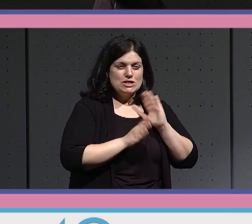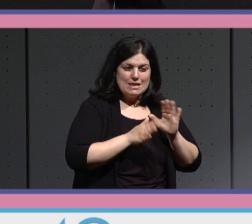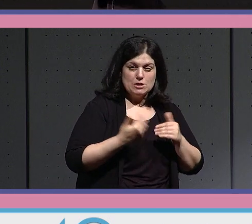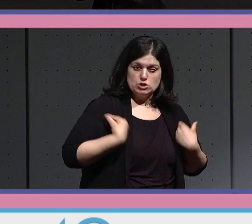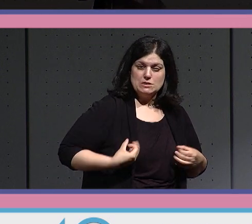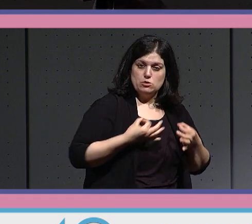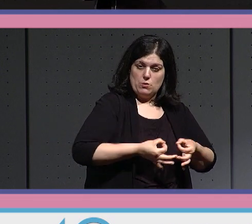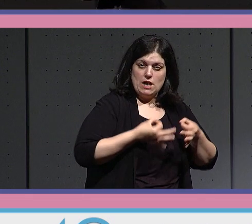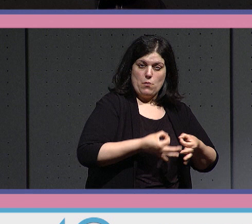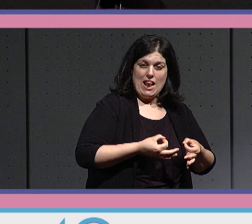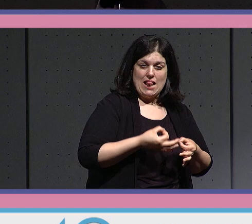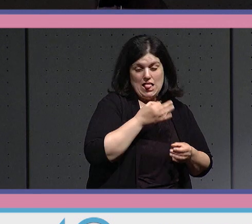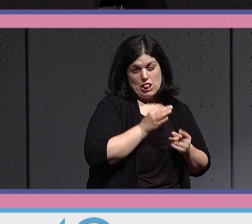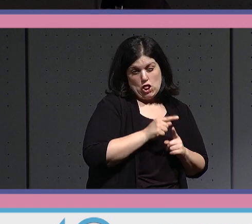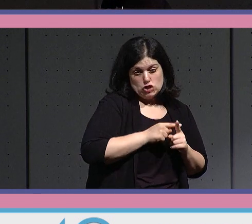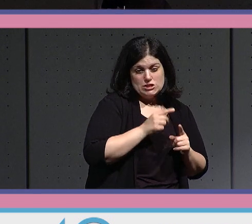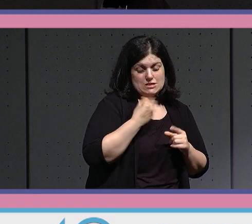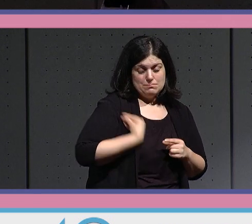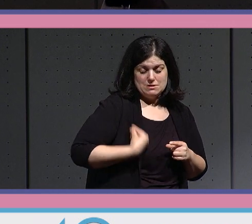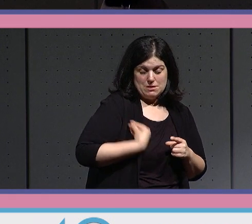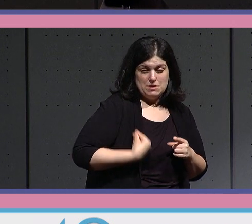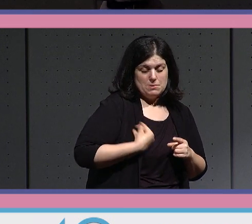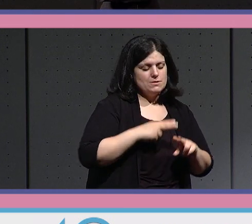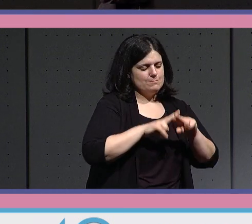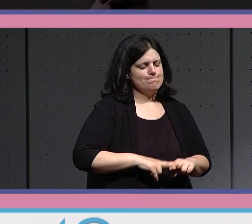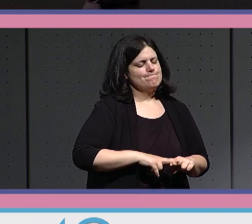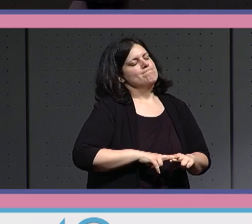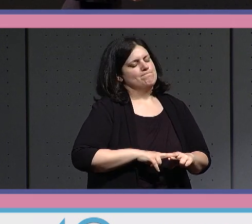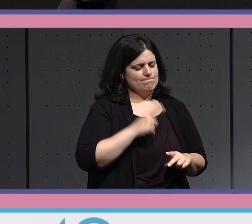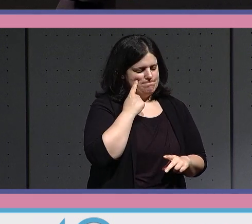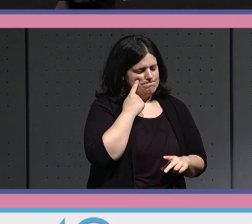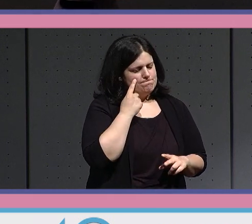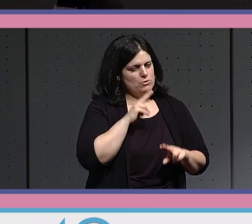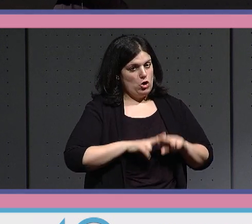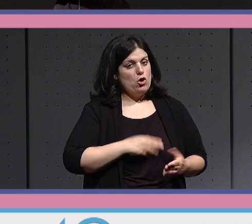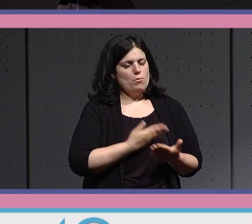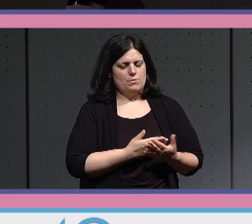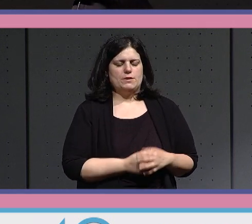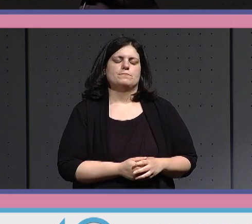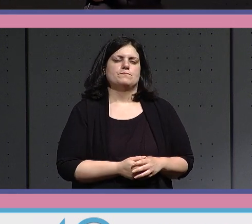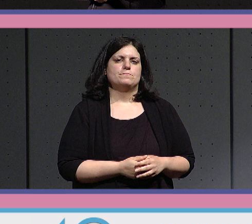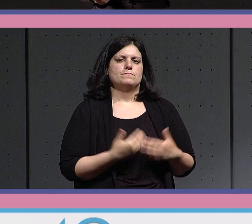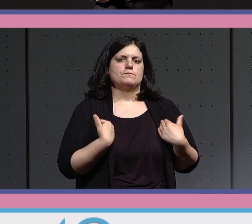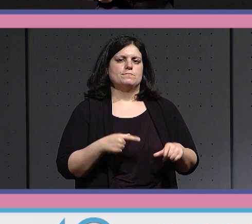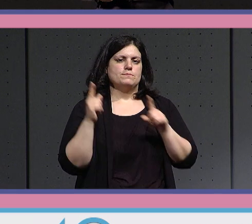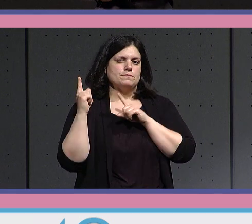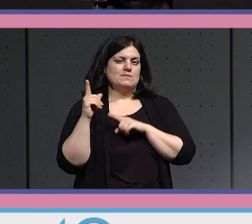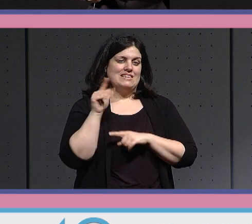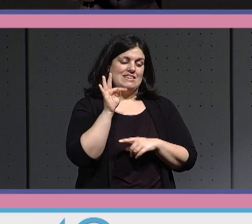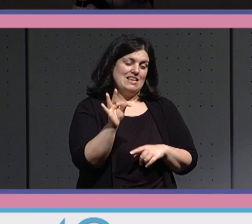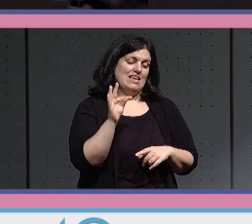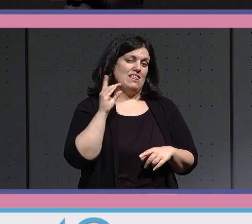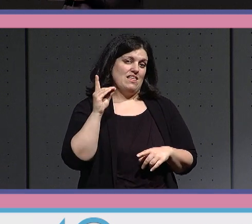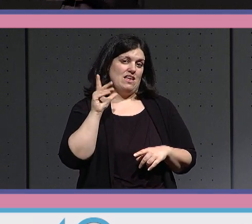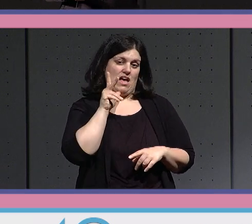tratamientos y con esas dosis de tratamientos. Eso es muy relevante, ¿vale? Tenemos el trastorno por déficit de atención e hiperactividad.